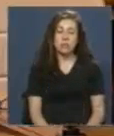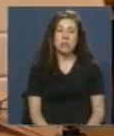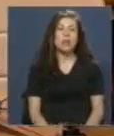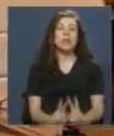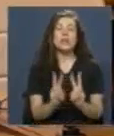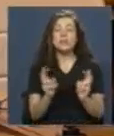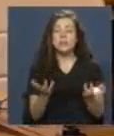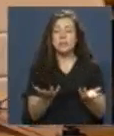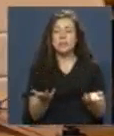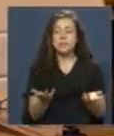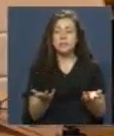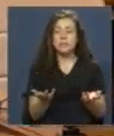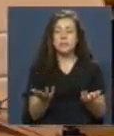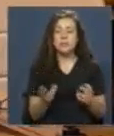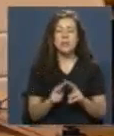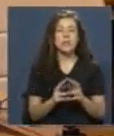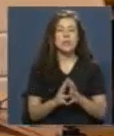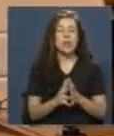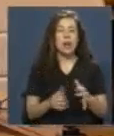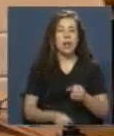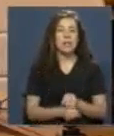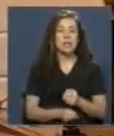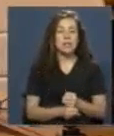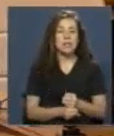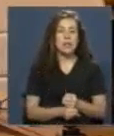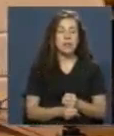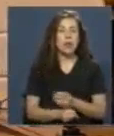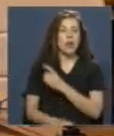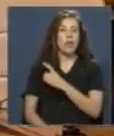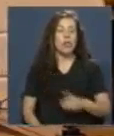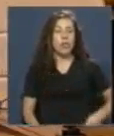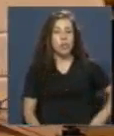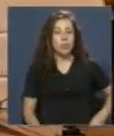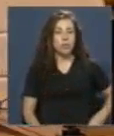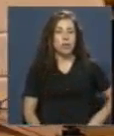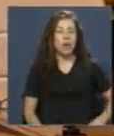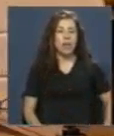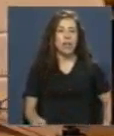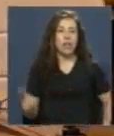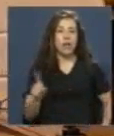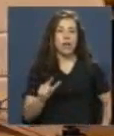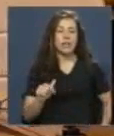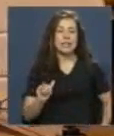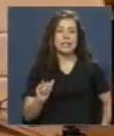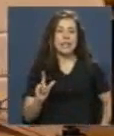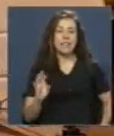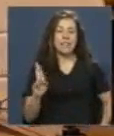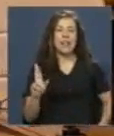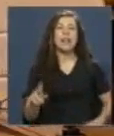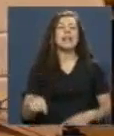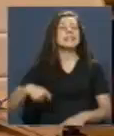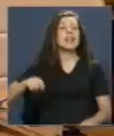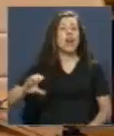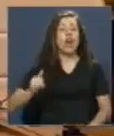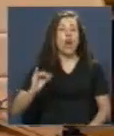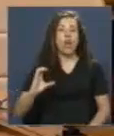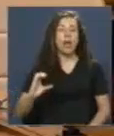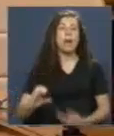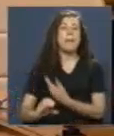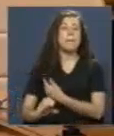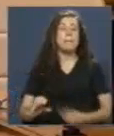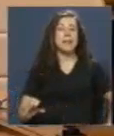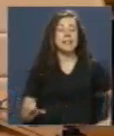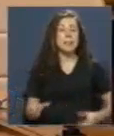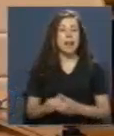base, y ahí ha hecho un tremendo trabajo el diputado Gabriel Silver, la senadora Carolina Goich, el presidente del partido Fuad